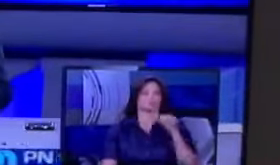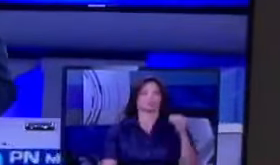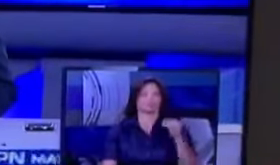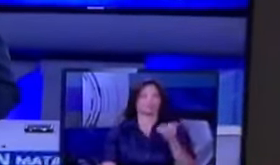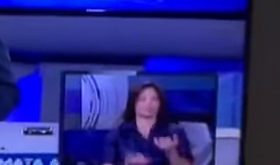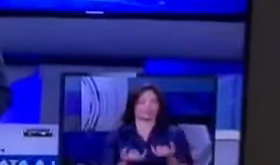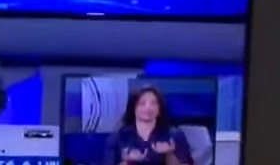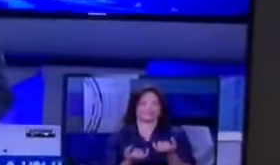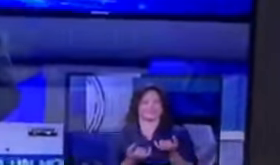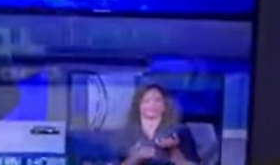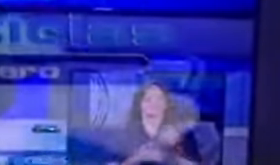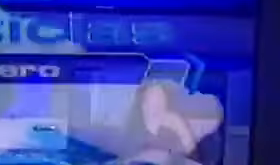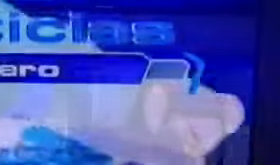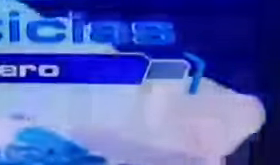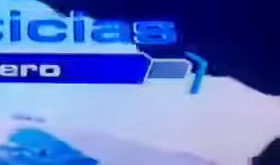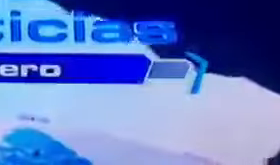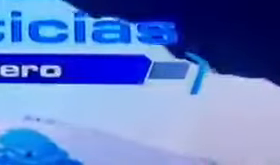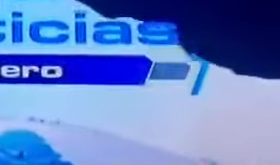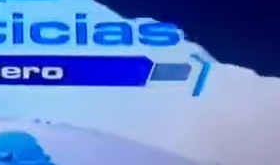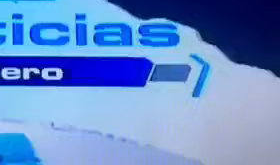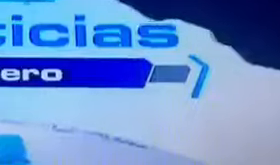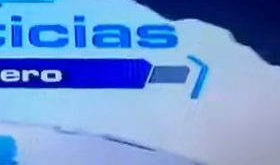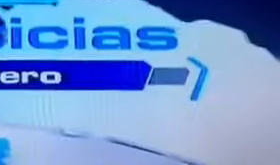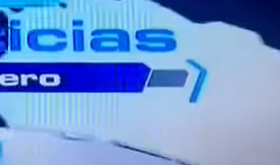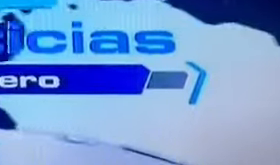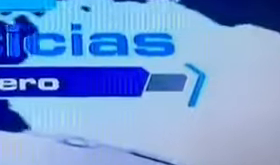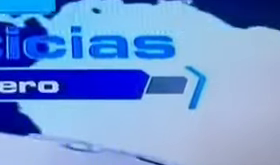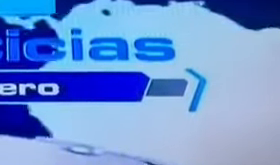va. Nos vemos en la hora cero de Telenoticias.